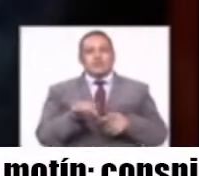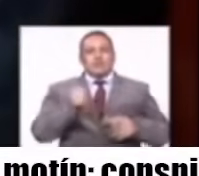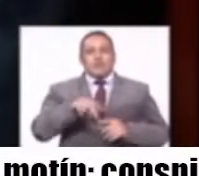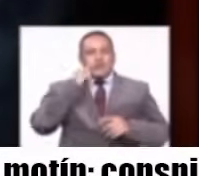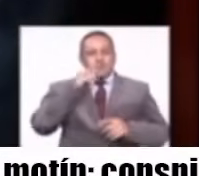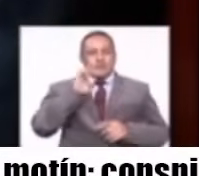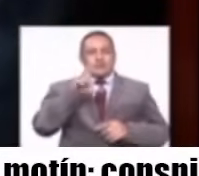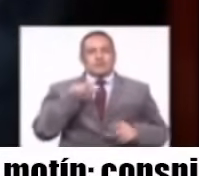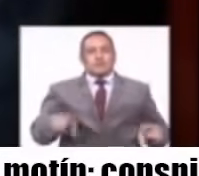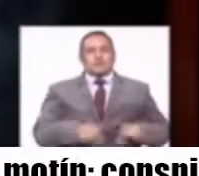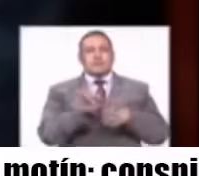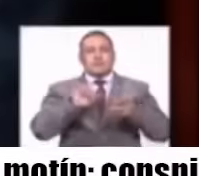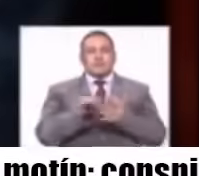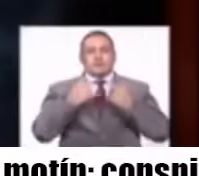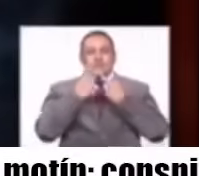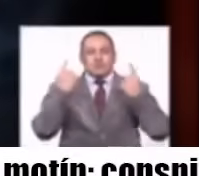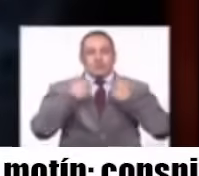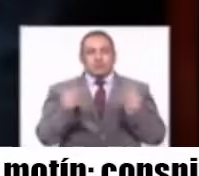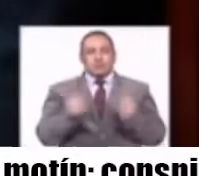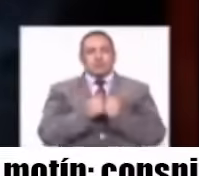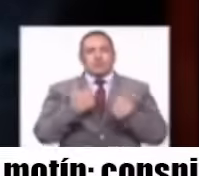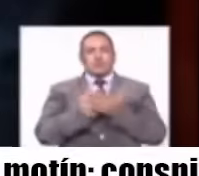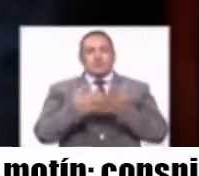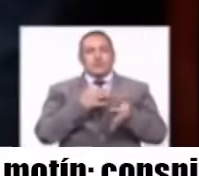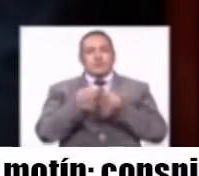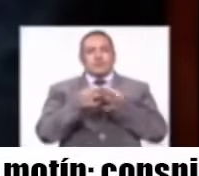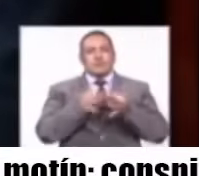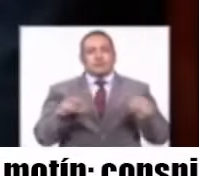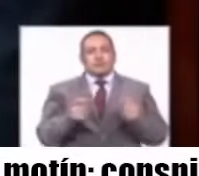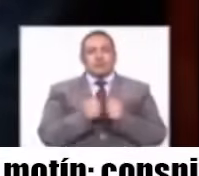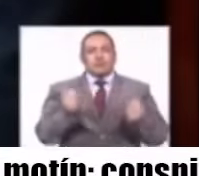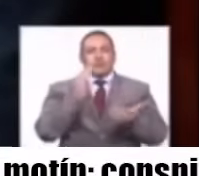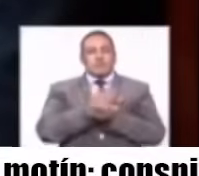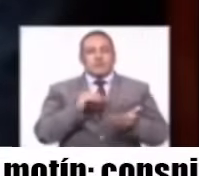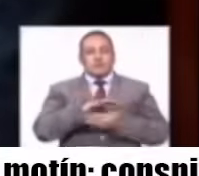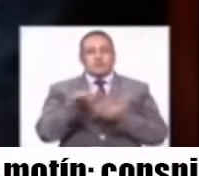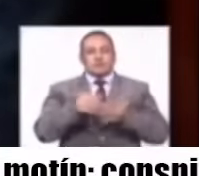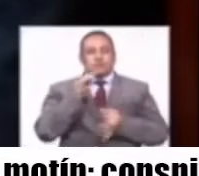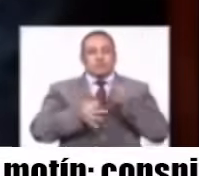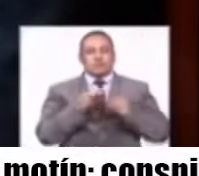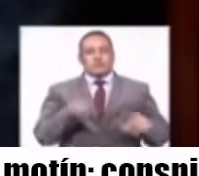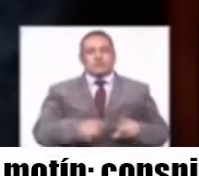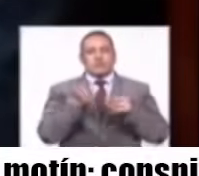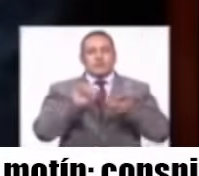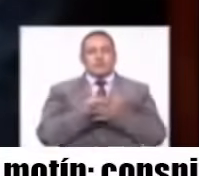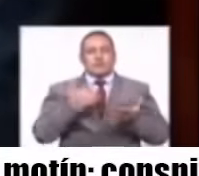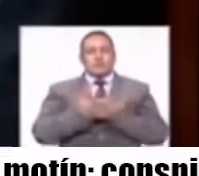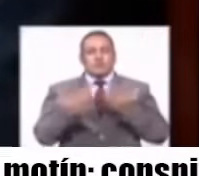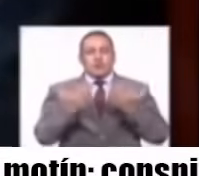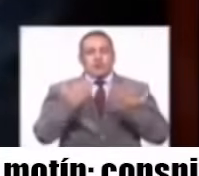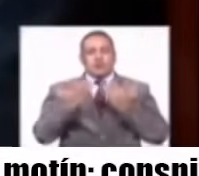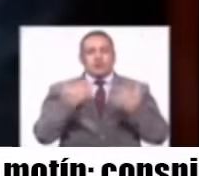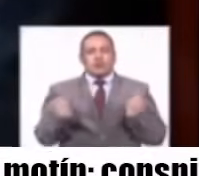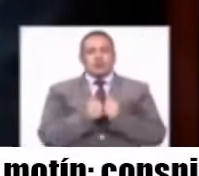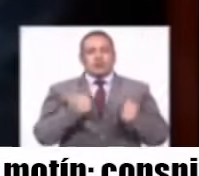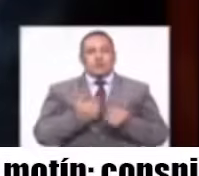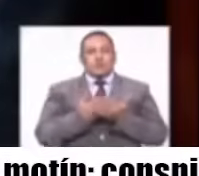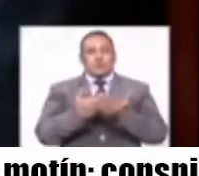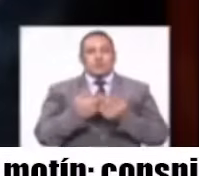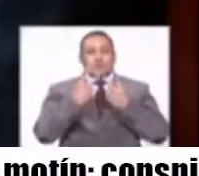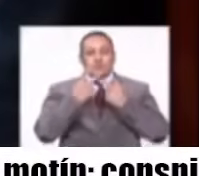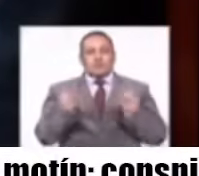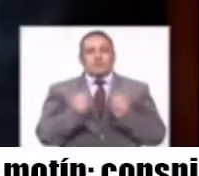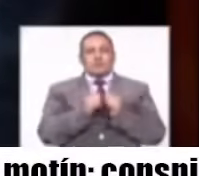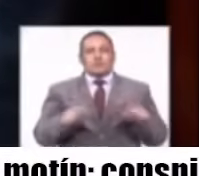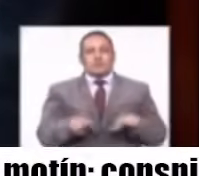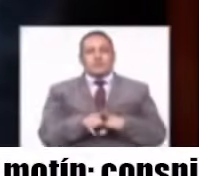Aníbal Torres Vázquez, así como recogiendo lo manifestado por las partes en la audiencia, además de contrastar los medios probatorios